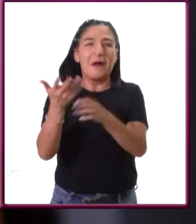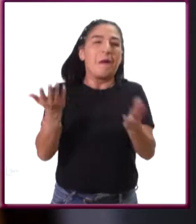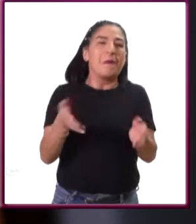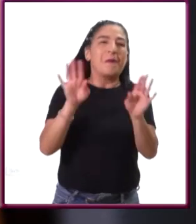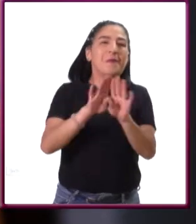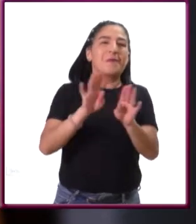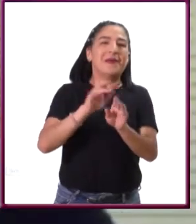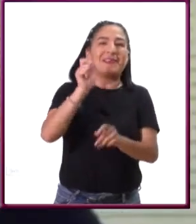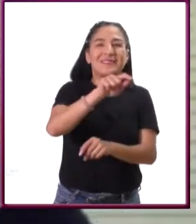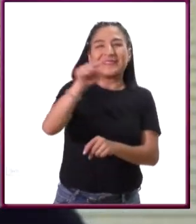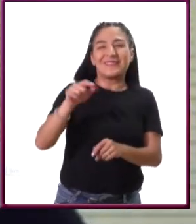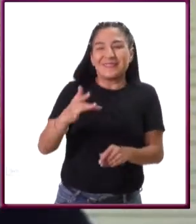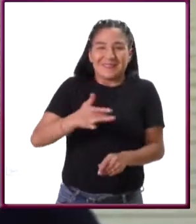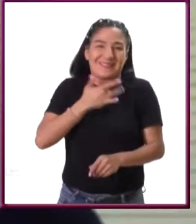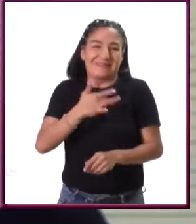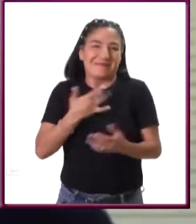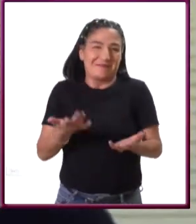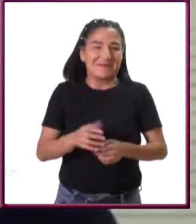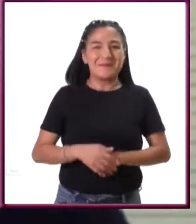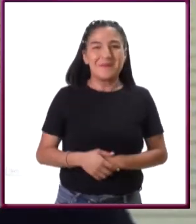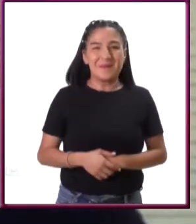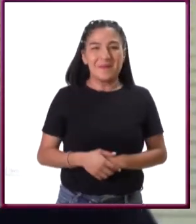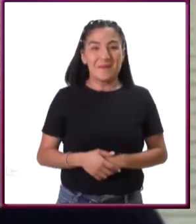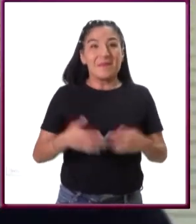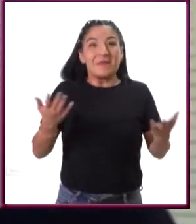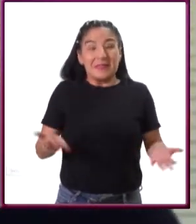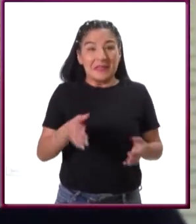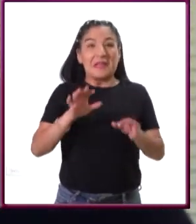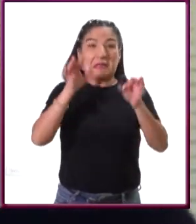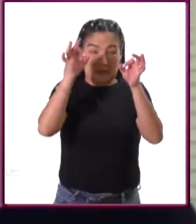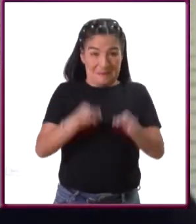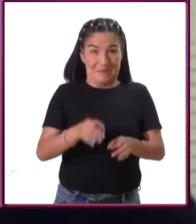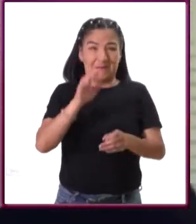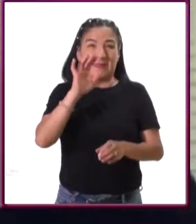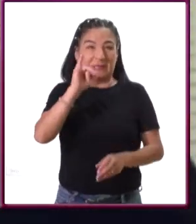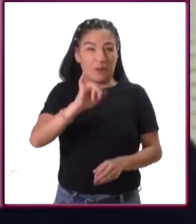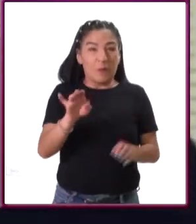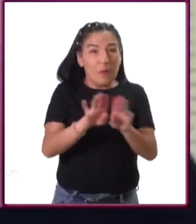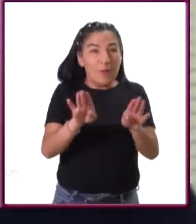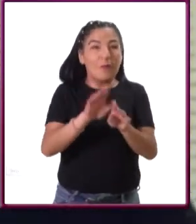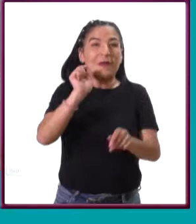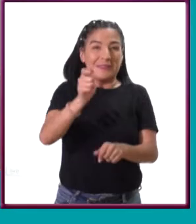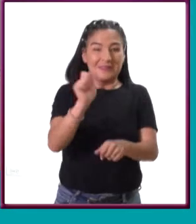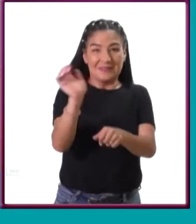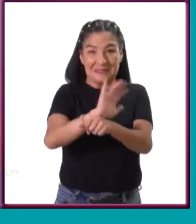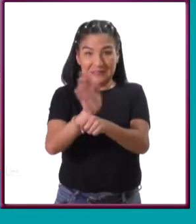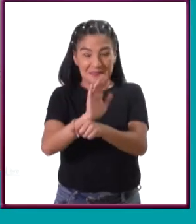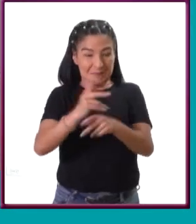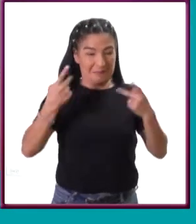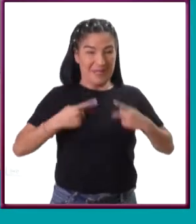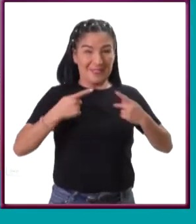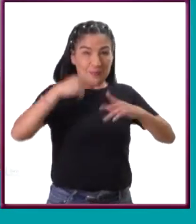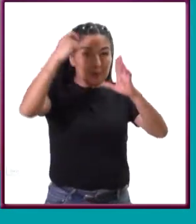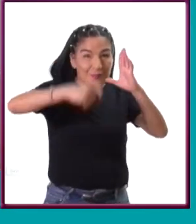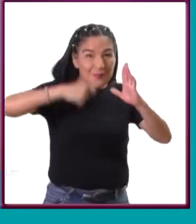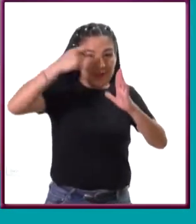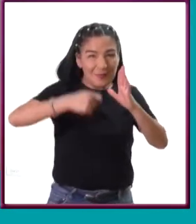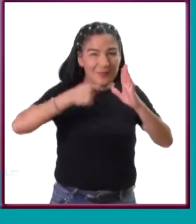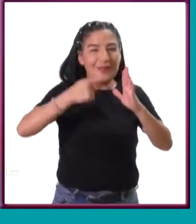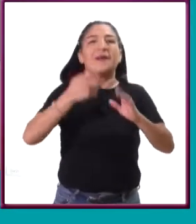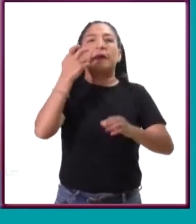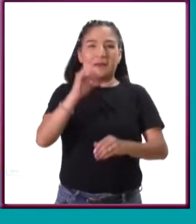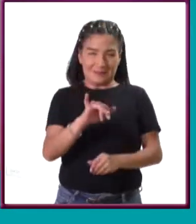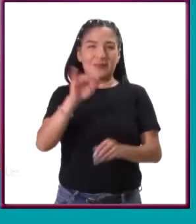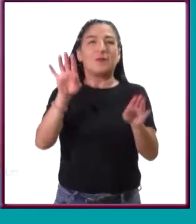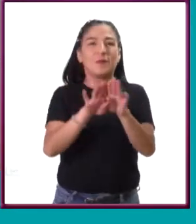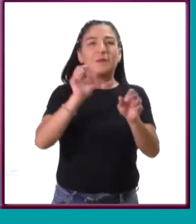dices? Bueno, originalmente, si nos referimos al cine tal cual, al cinematógrafo, pues ahí sí es una ilusión de